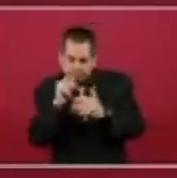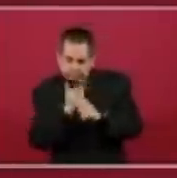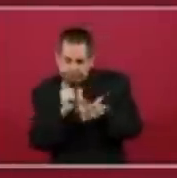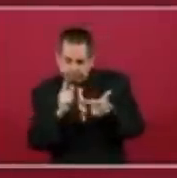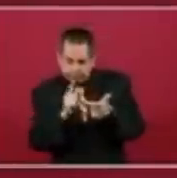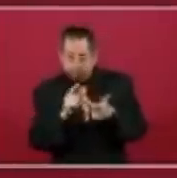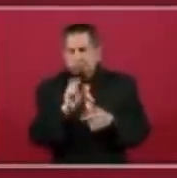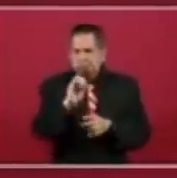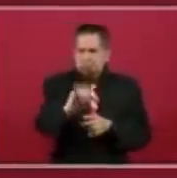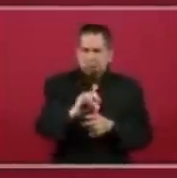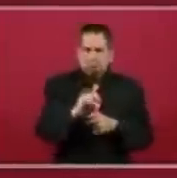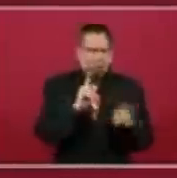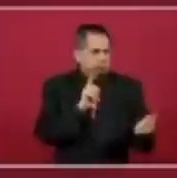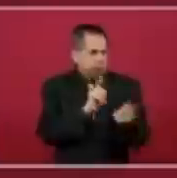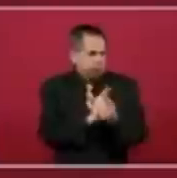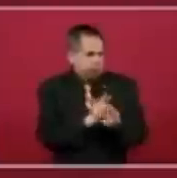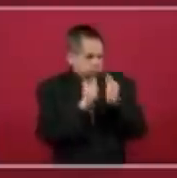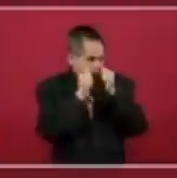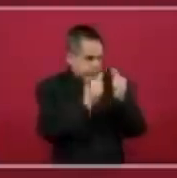hacerlo